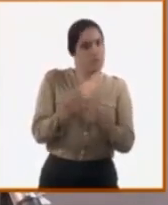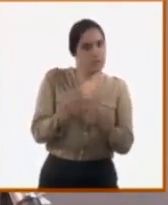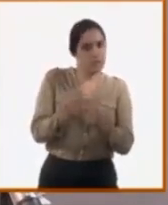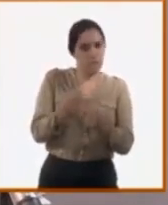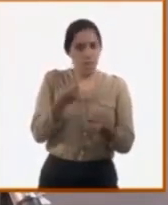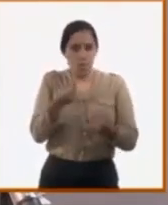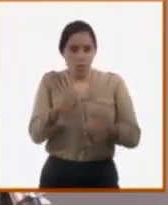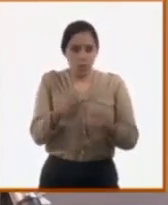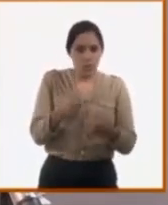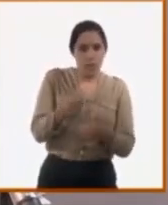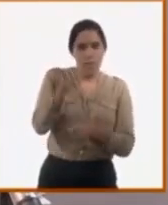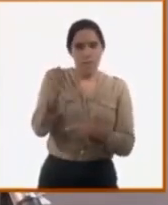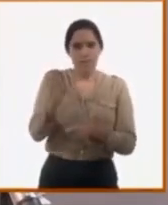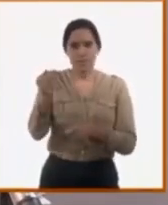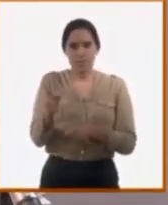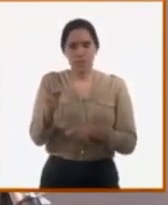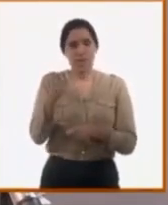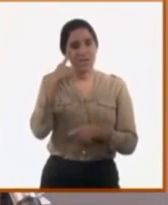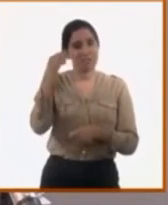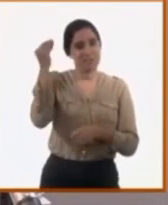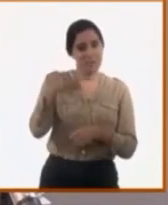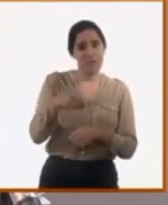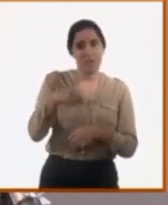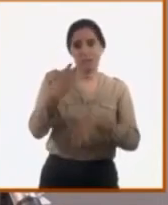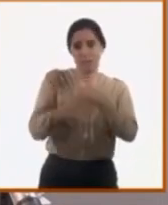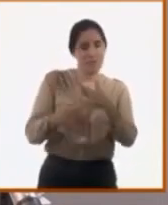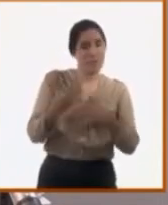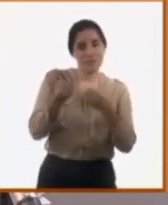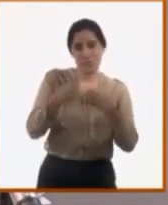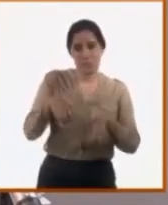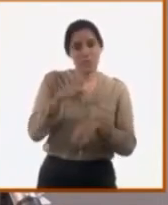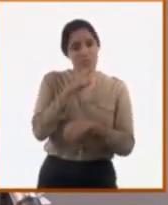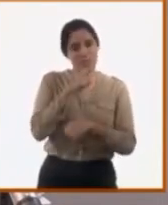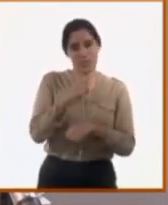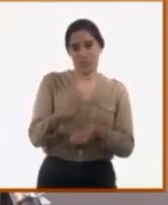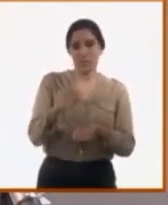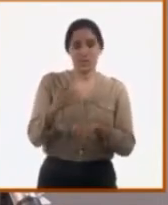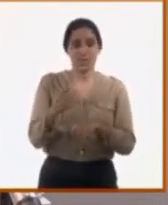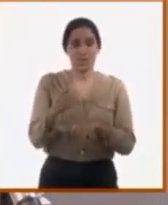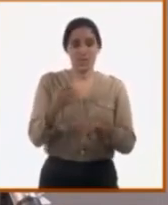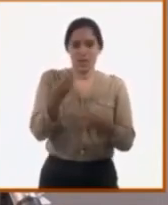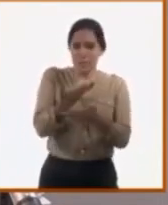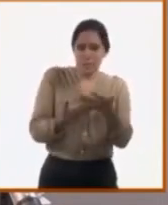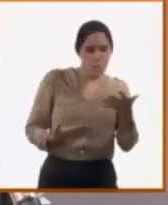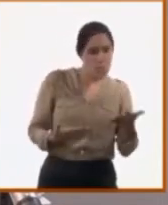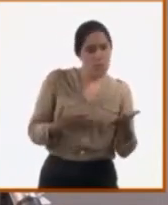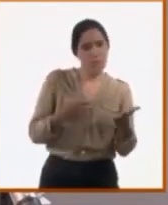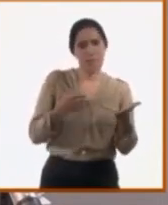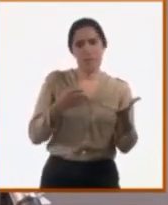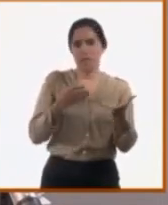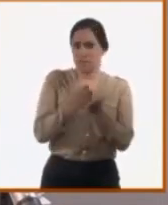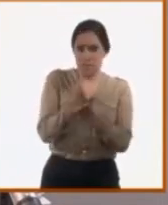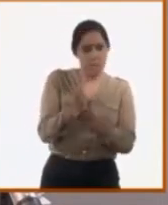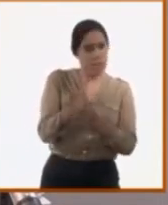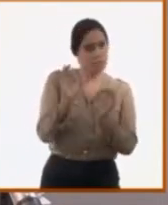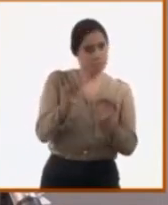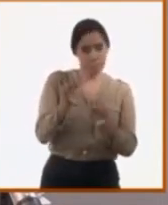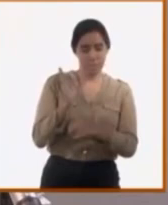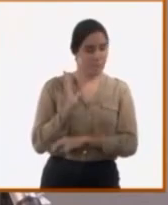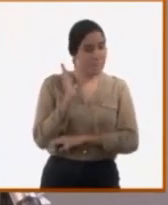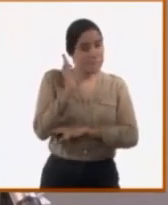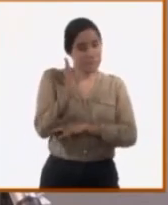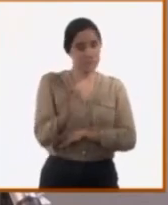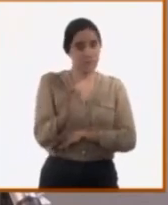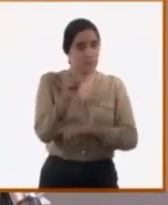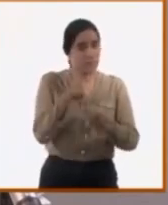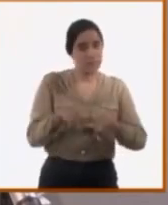muchachos han enfrentado problemas con la COVID, con los ajustes de planes, etcétera, pero los exámenes no han perdido rigor. El rigor se mantiene. El respeto a la universidad, el respeto